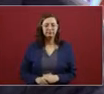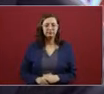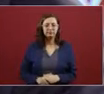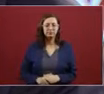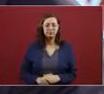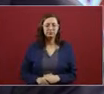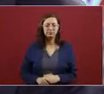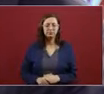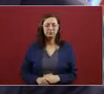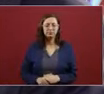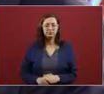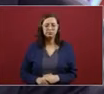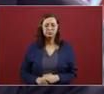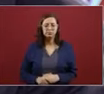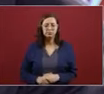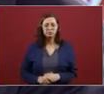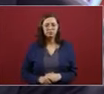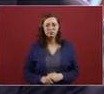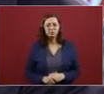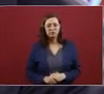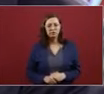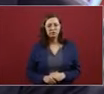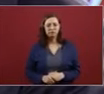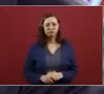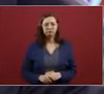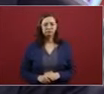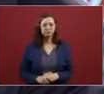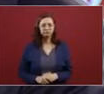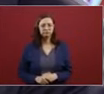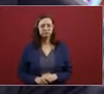pero no